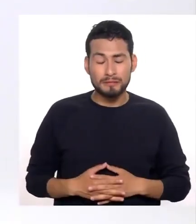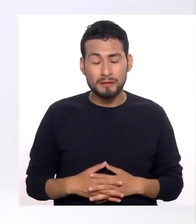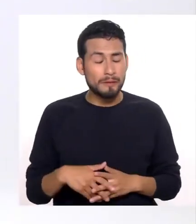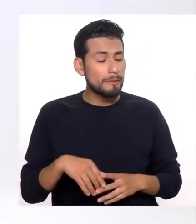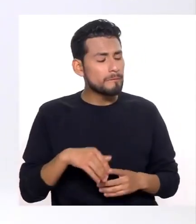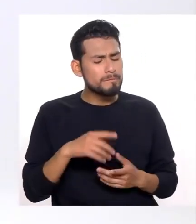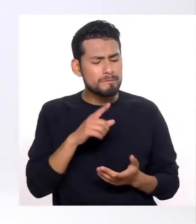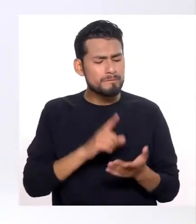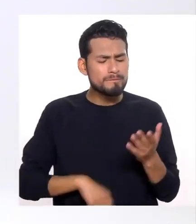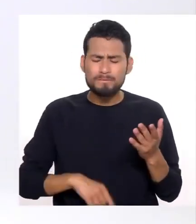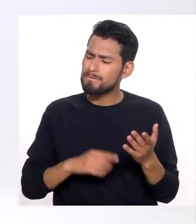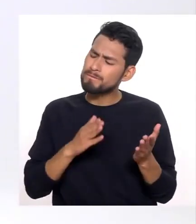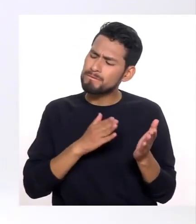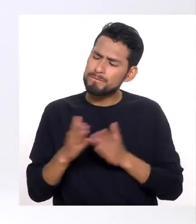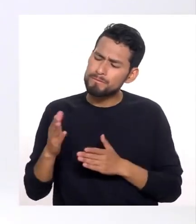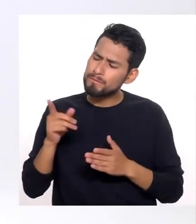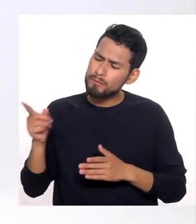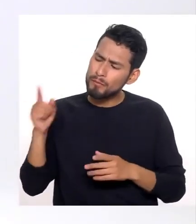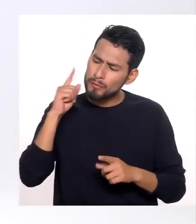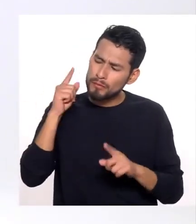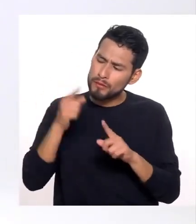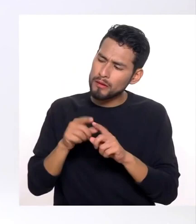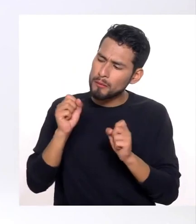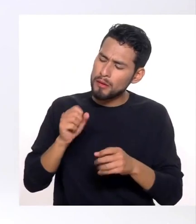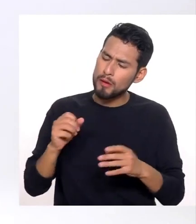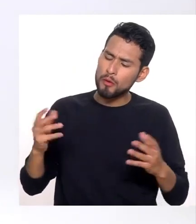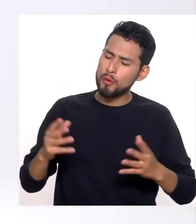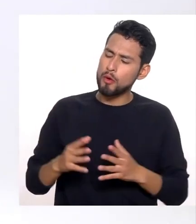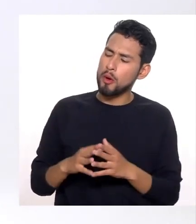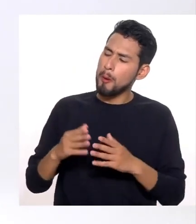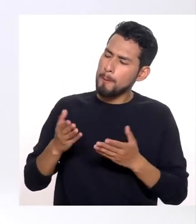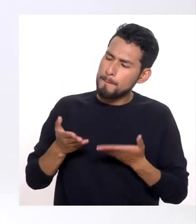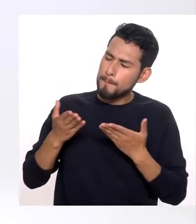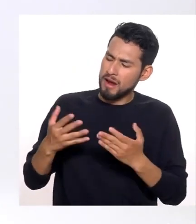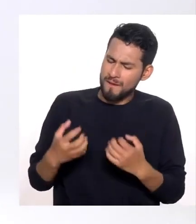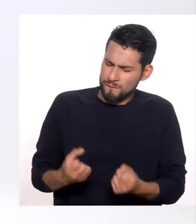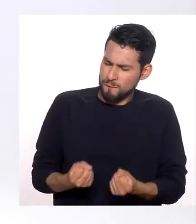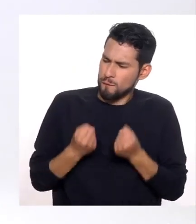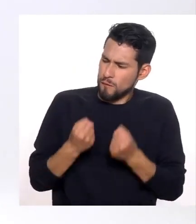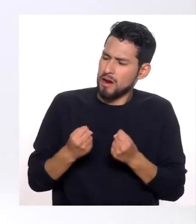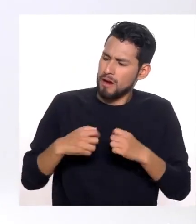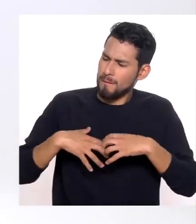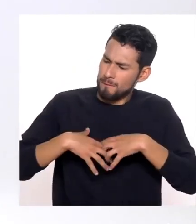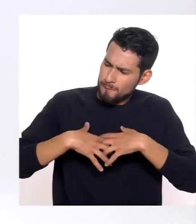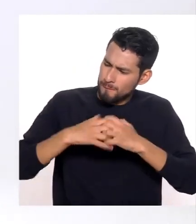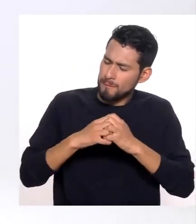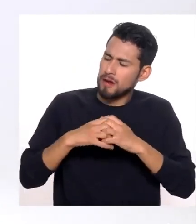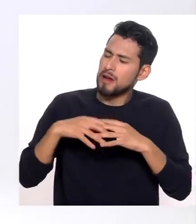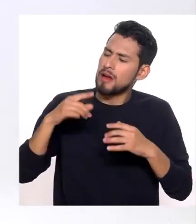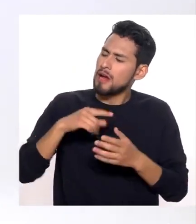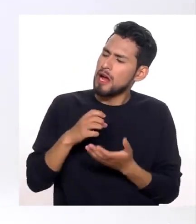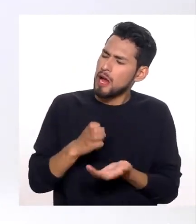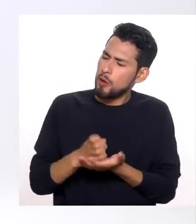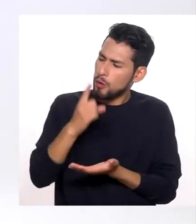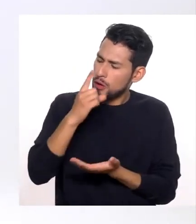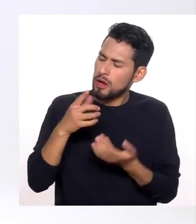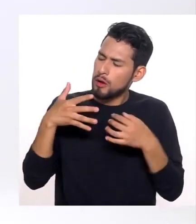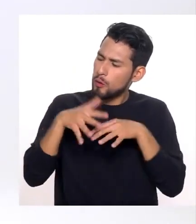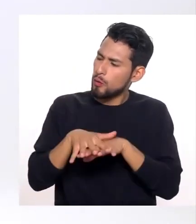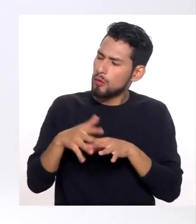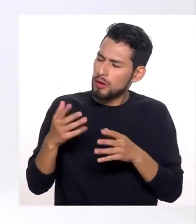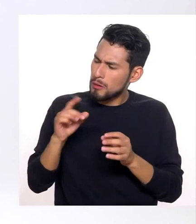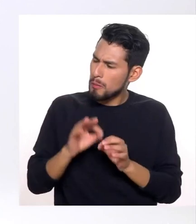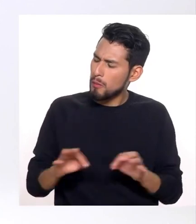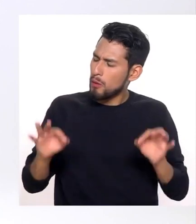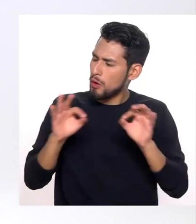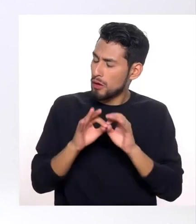¿Qué planes, con qué planes están contando ustedes justamente para fortalecer la educación inclusiva,